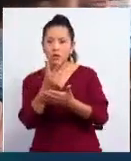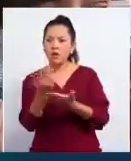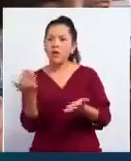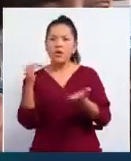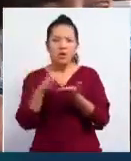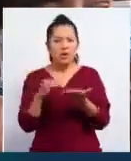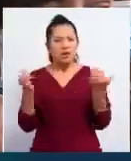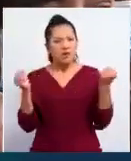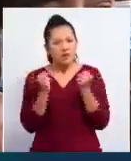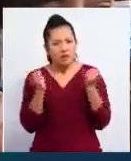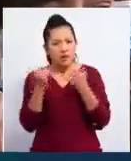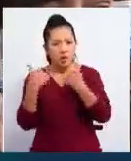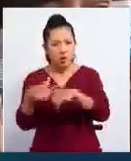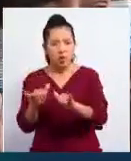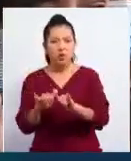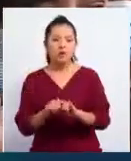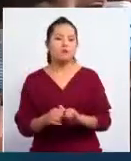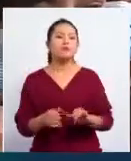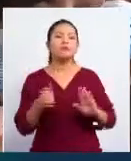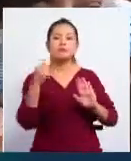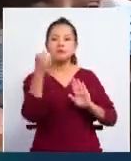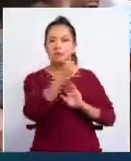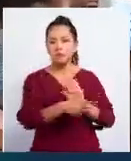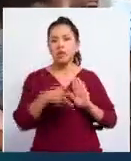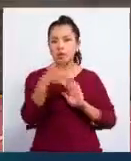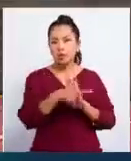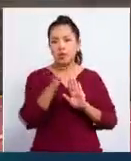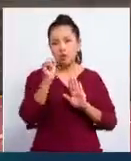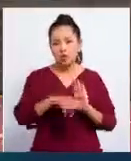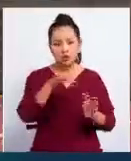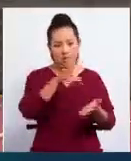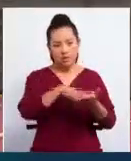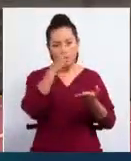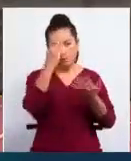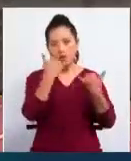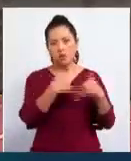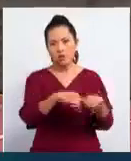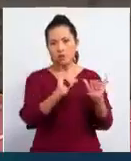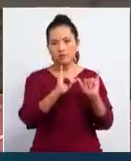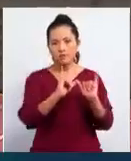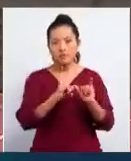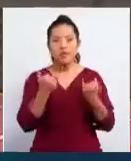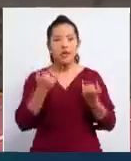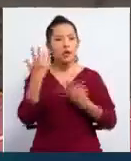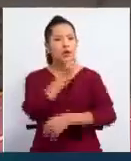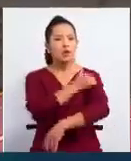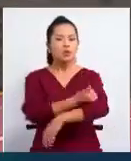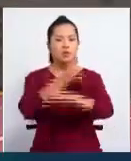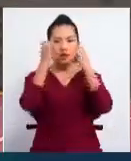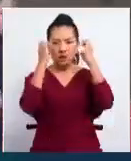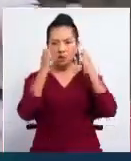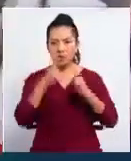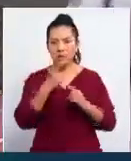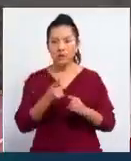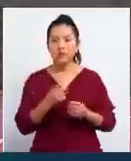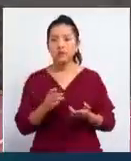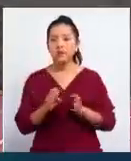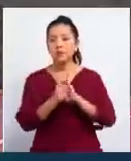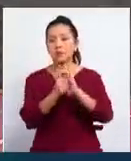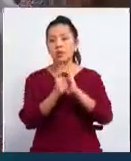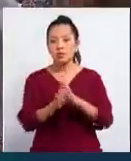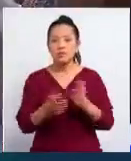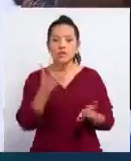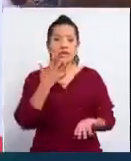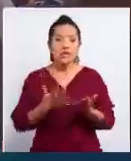vacaciones, no se va a prolongar. Ahí tenemos lo que son las modalidades de atención. La Autoridad de Educación además manifestó que ante la posibilidad de existir